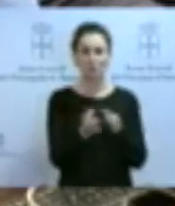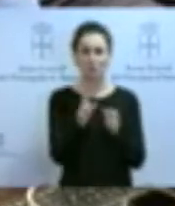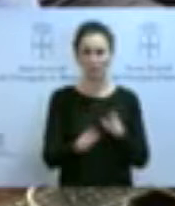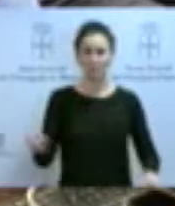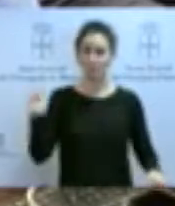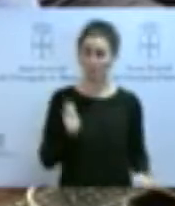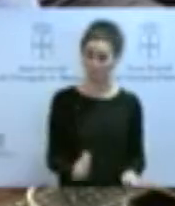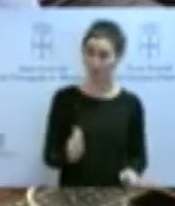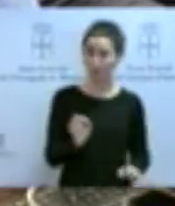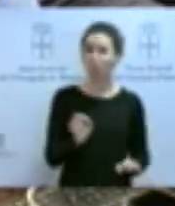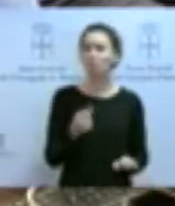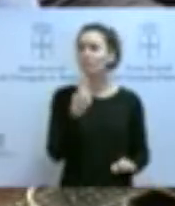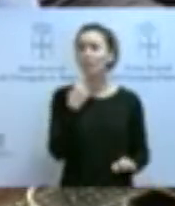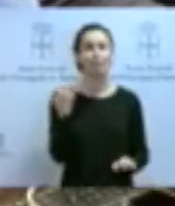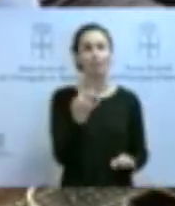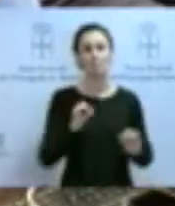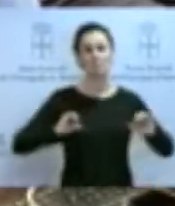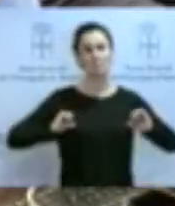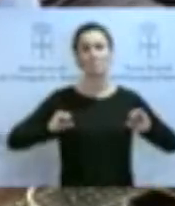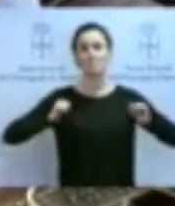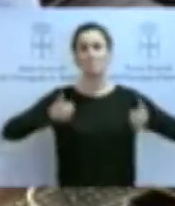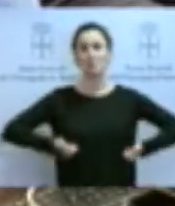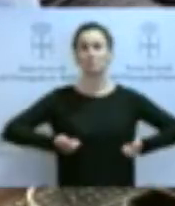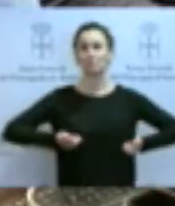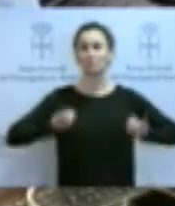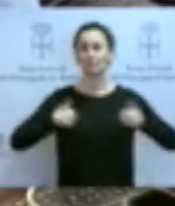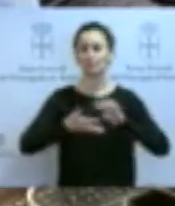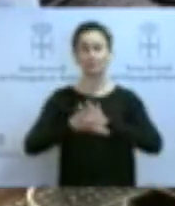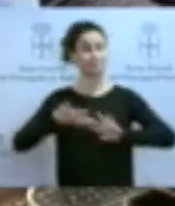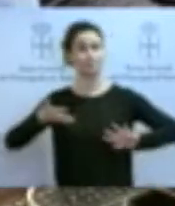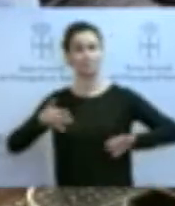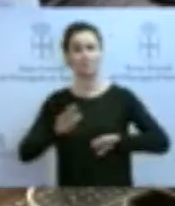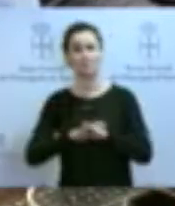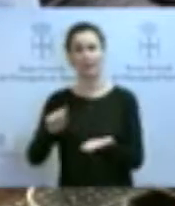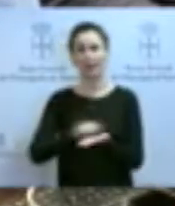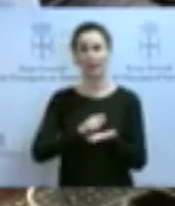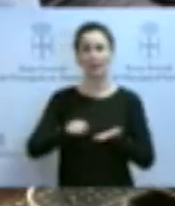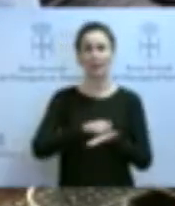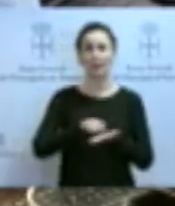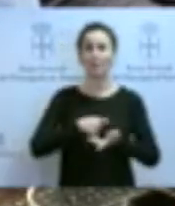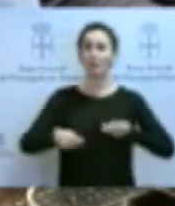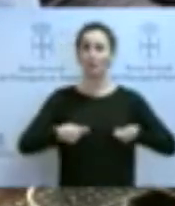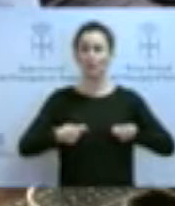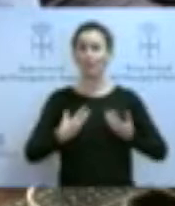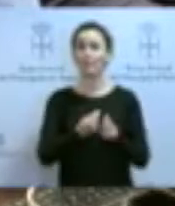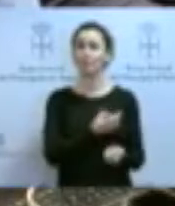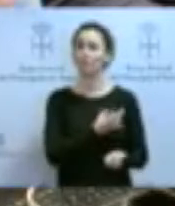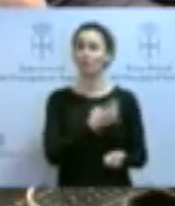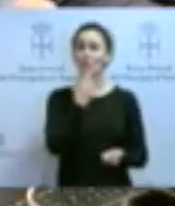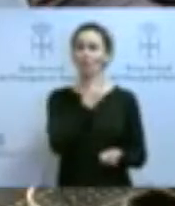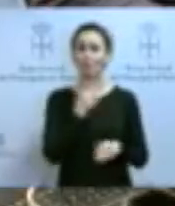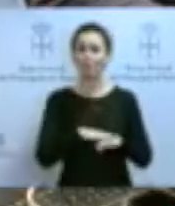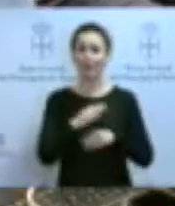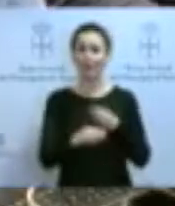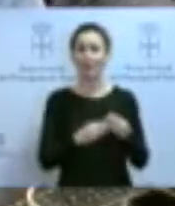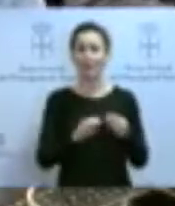que deberían empezar rápidamente a establecer un calendario de negociación y demás, ¿no? Bueno, había un compromiso para hacerlo a